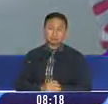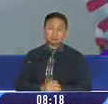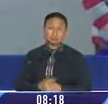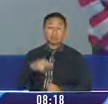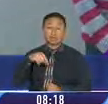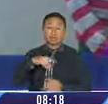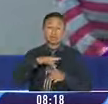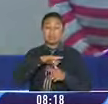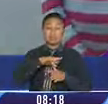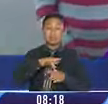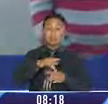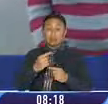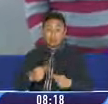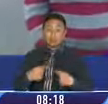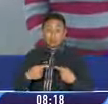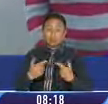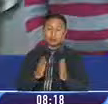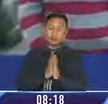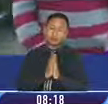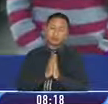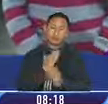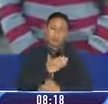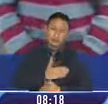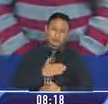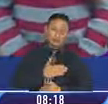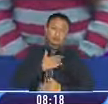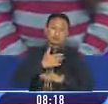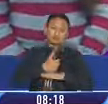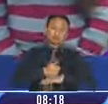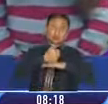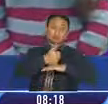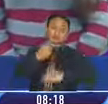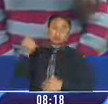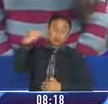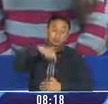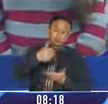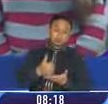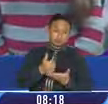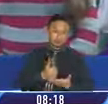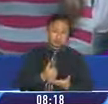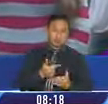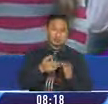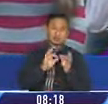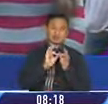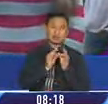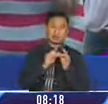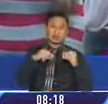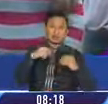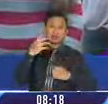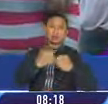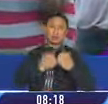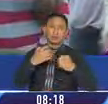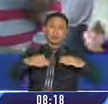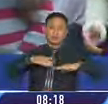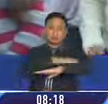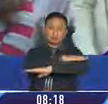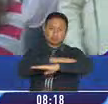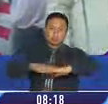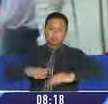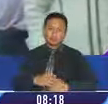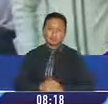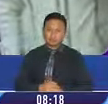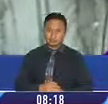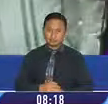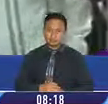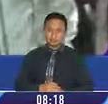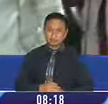riesgo todos los días, señorita. Por favor, pedimos a las autoridades que nos ayuden con este problema de la calle Carapungo.